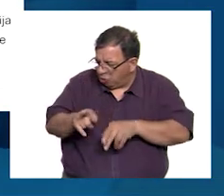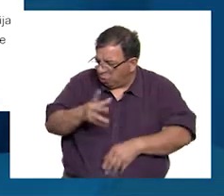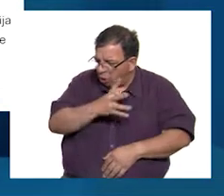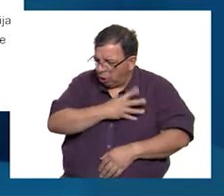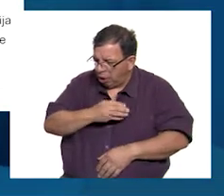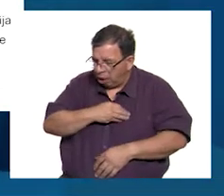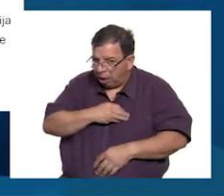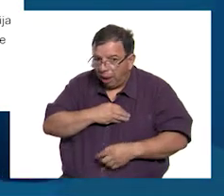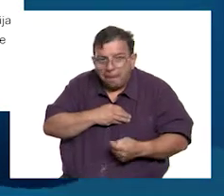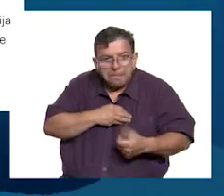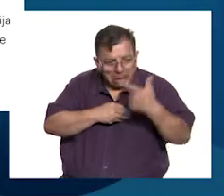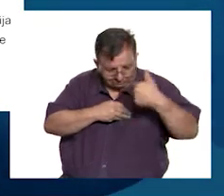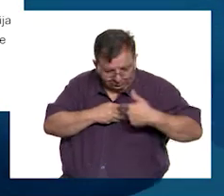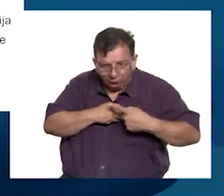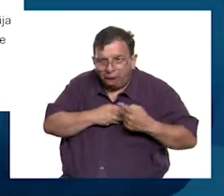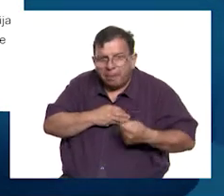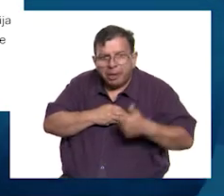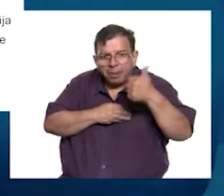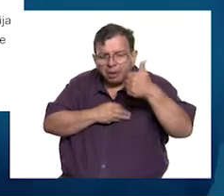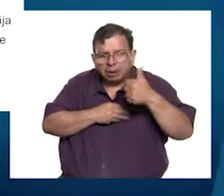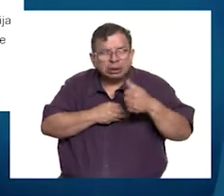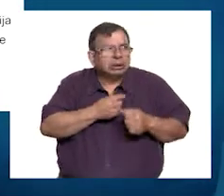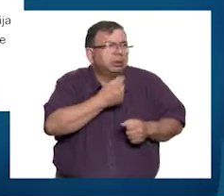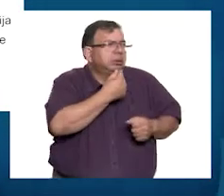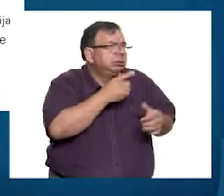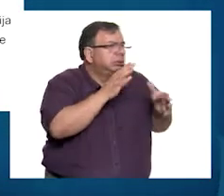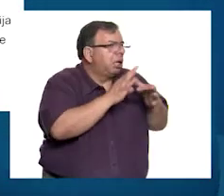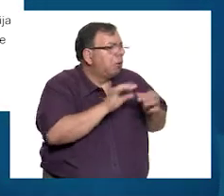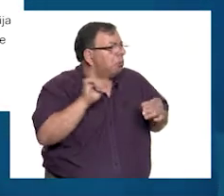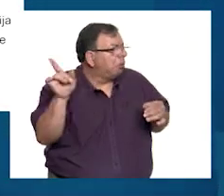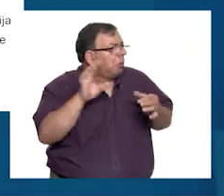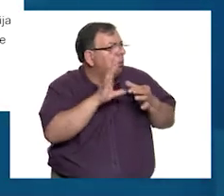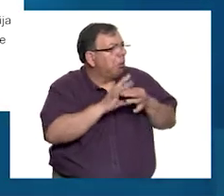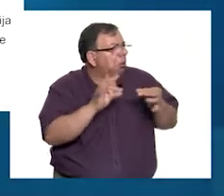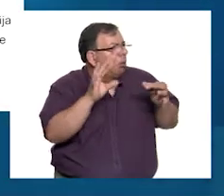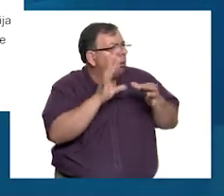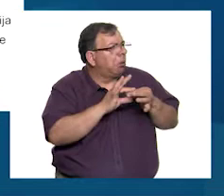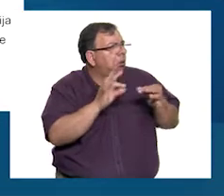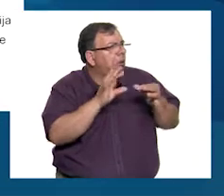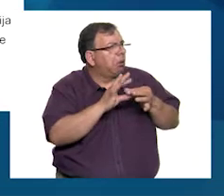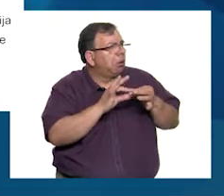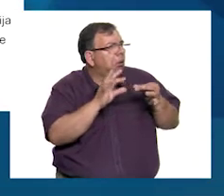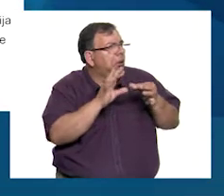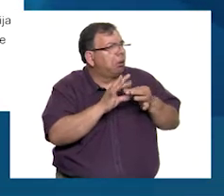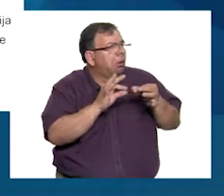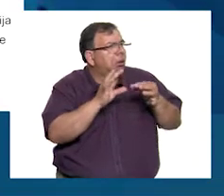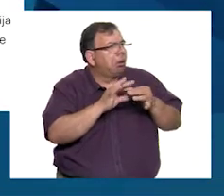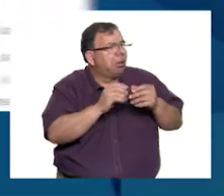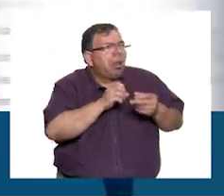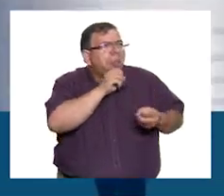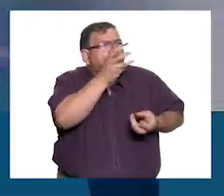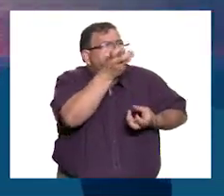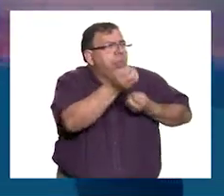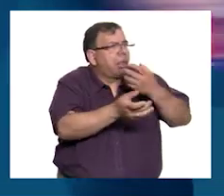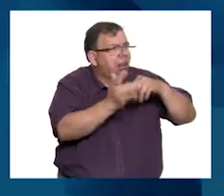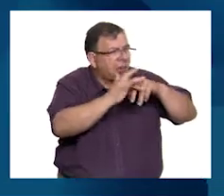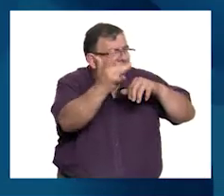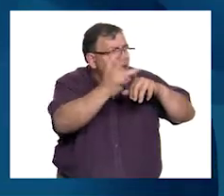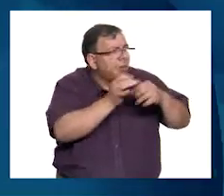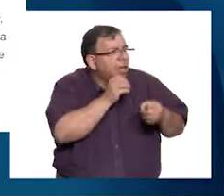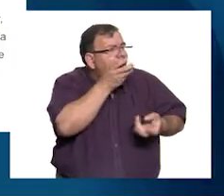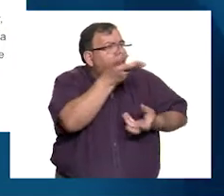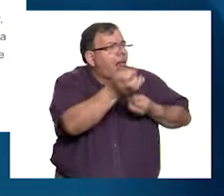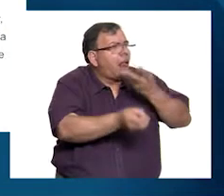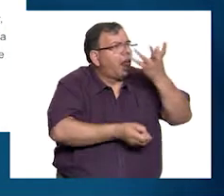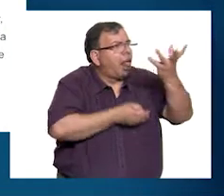hija. La pobre niña le contó sencillamente todo lo que había pasado, sin dejar de echar una infinidad de diamantes. «Pues